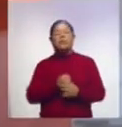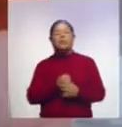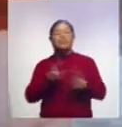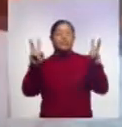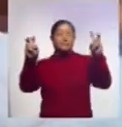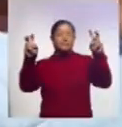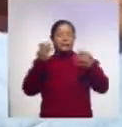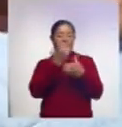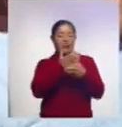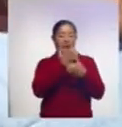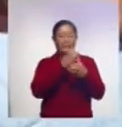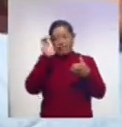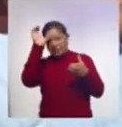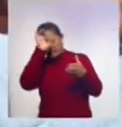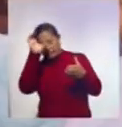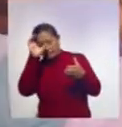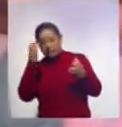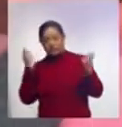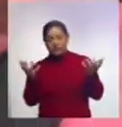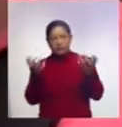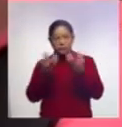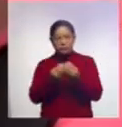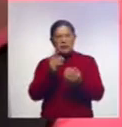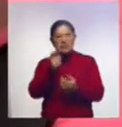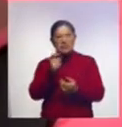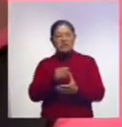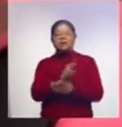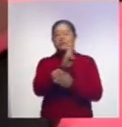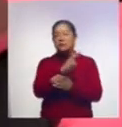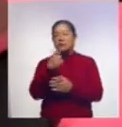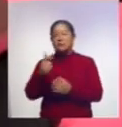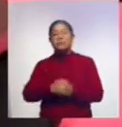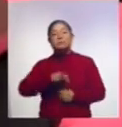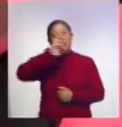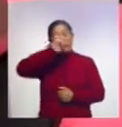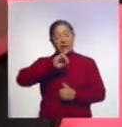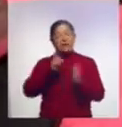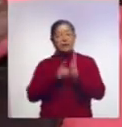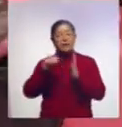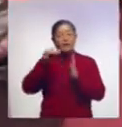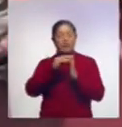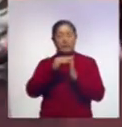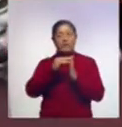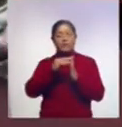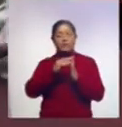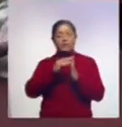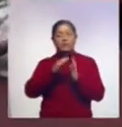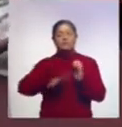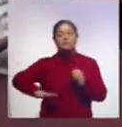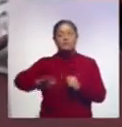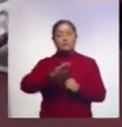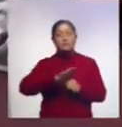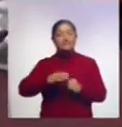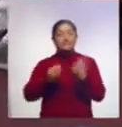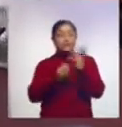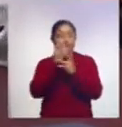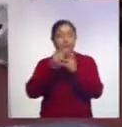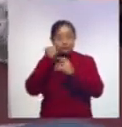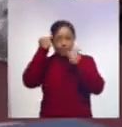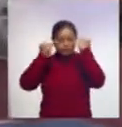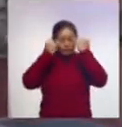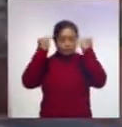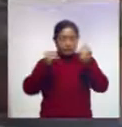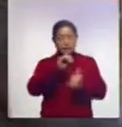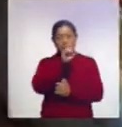cual aborda en esta ocasión el tema rayos gamma. La jefa del Departamento de Sectores Estratégicos e Innovación de la Secretaría de